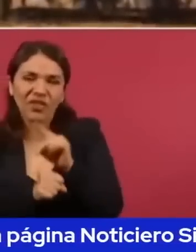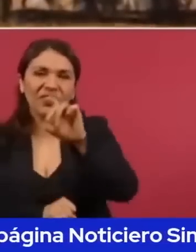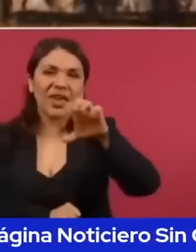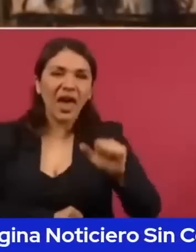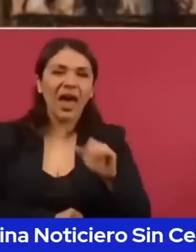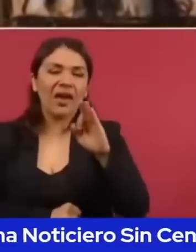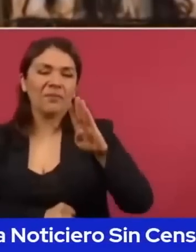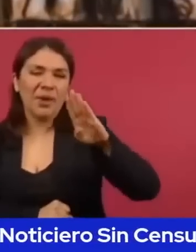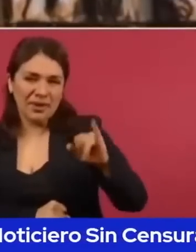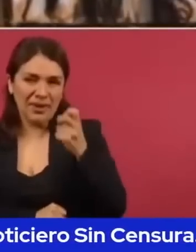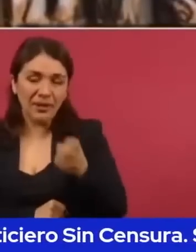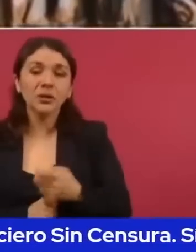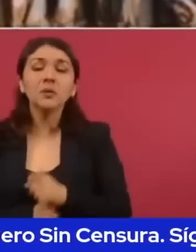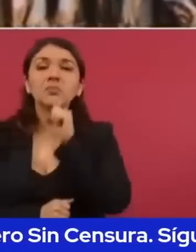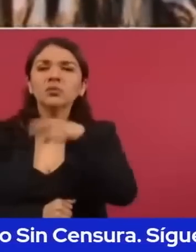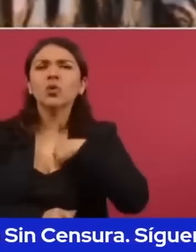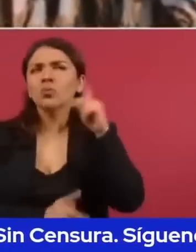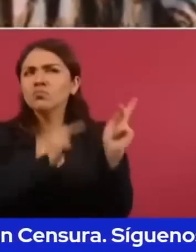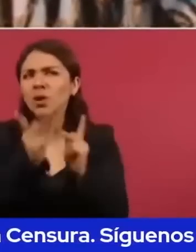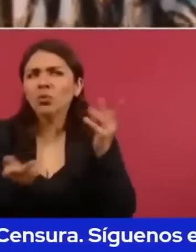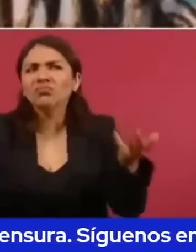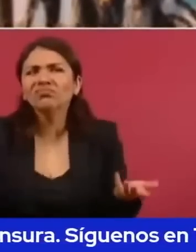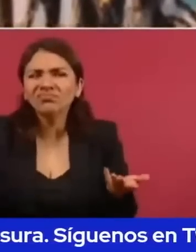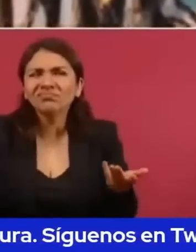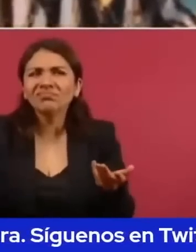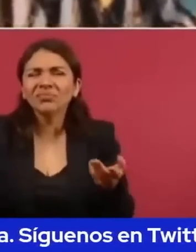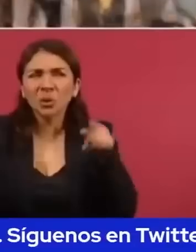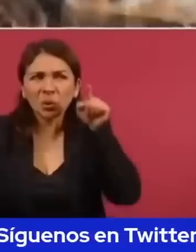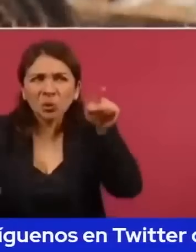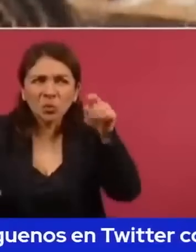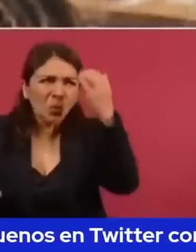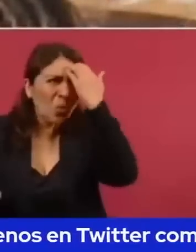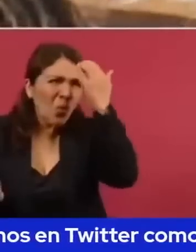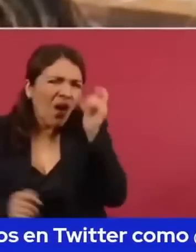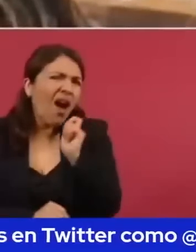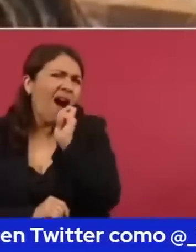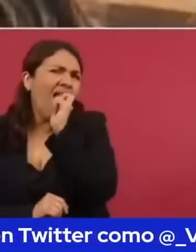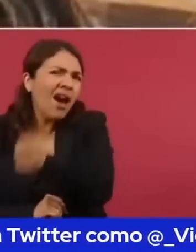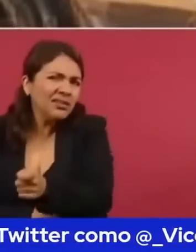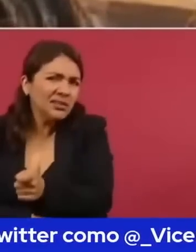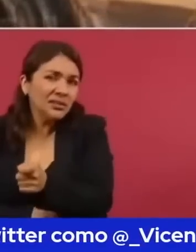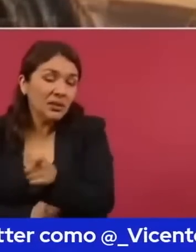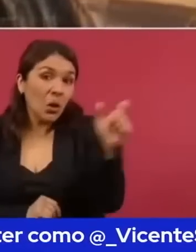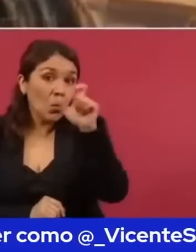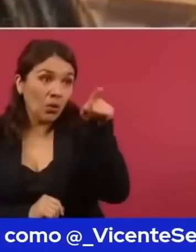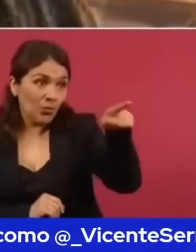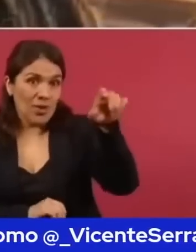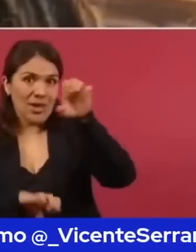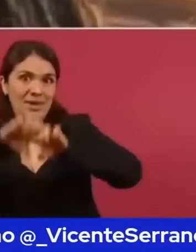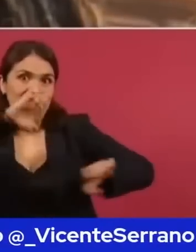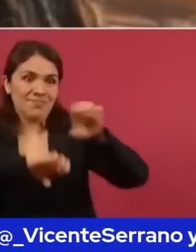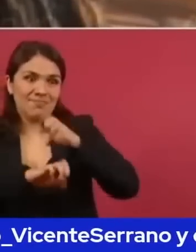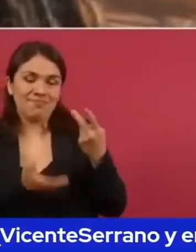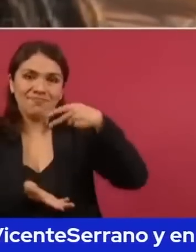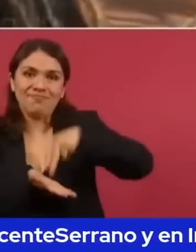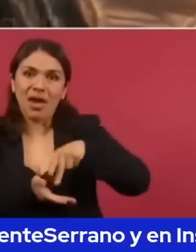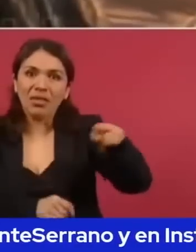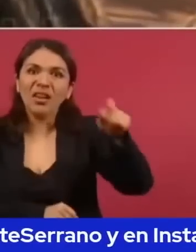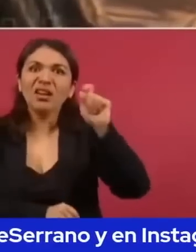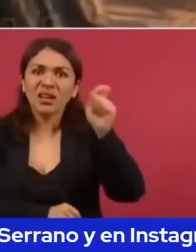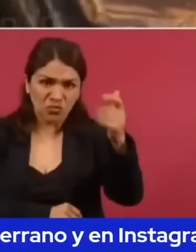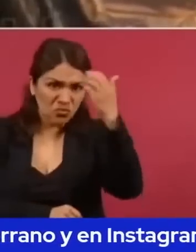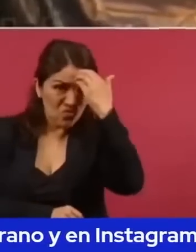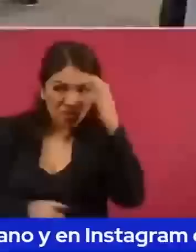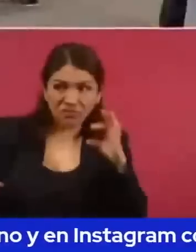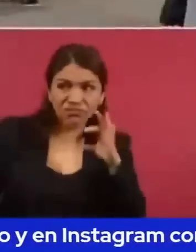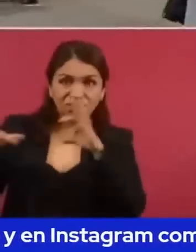FBI, sino también le pregunté qué se sabía desde la embajada sobre los vínculos